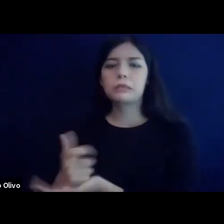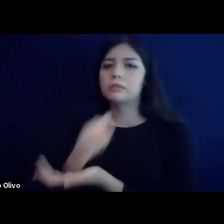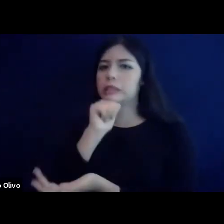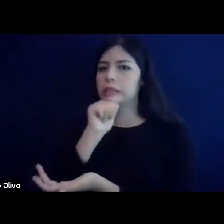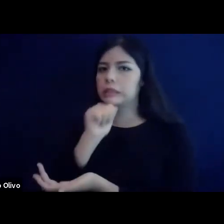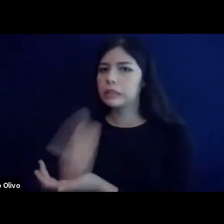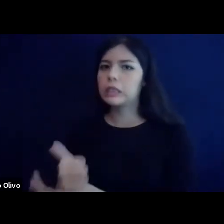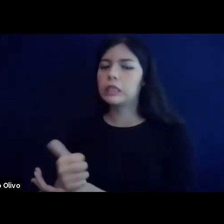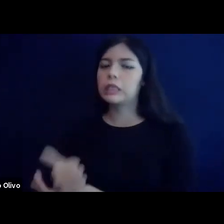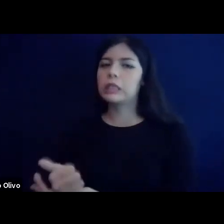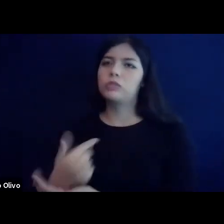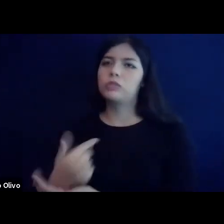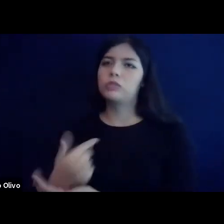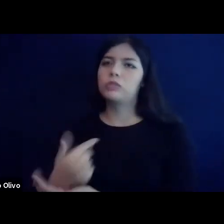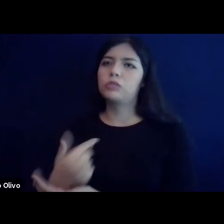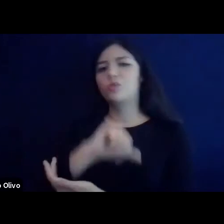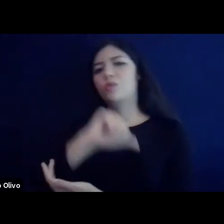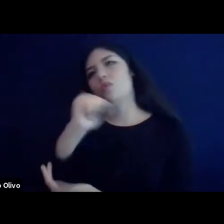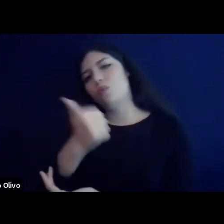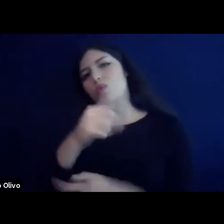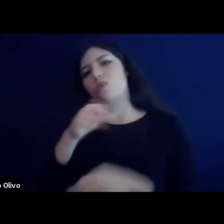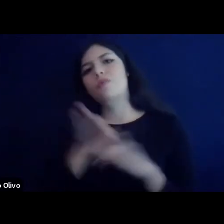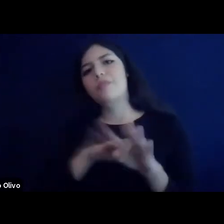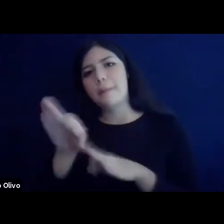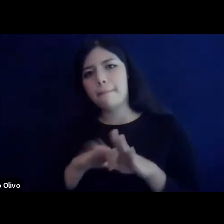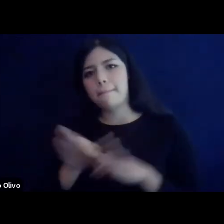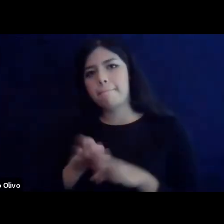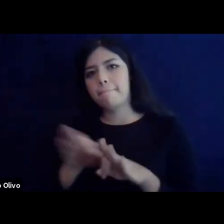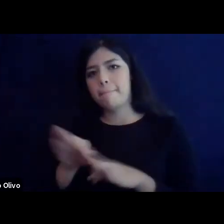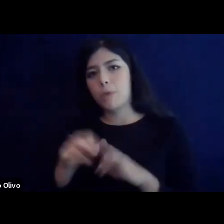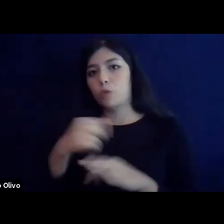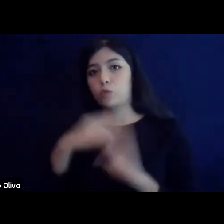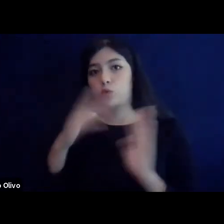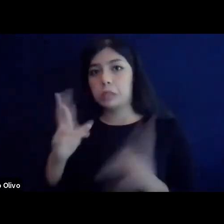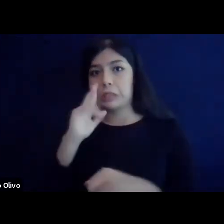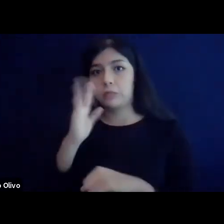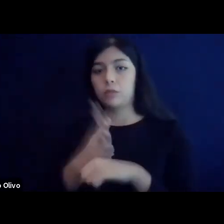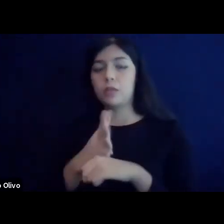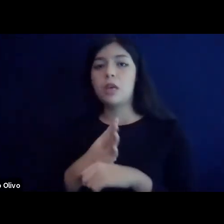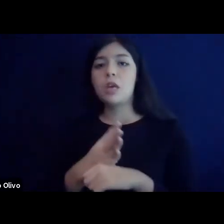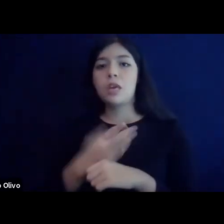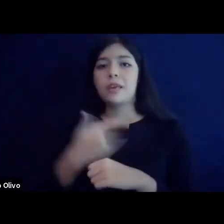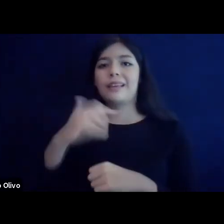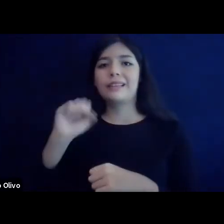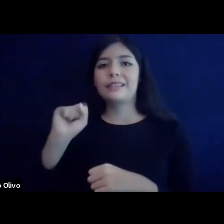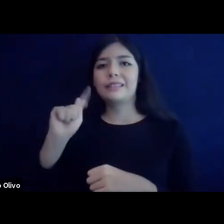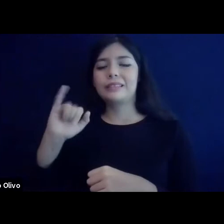buscando, que pues ya era licenciada en gestión cultural, ya podíamos